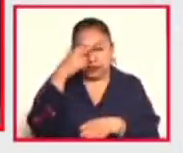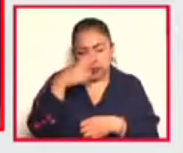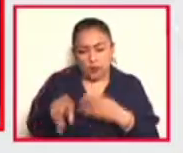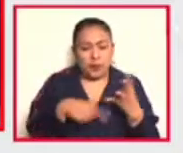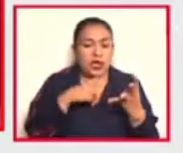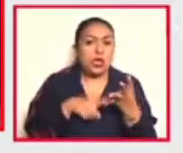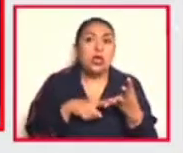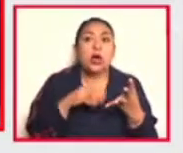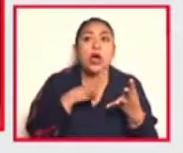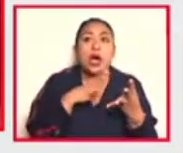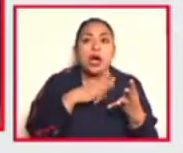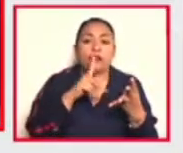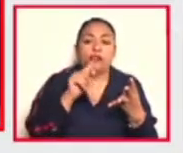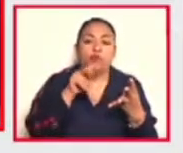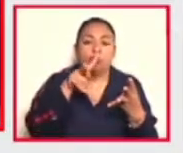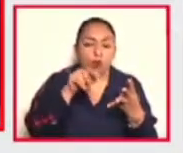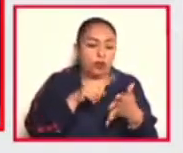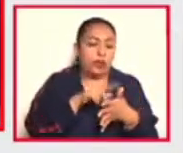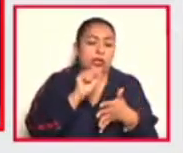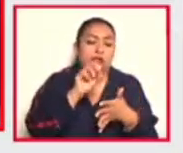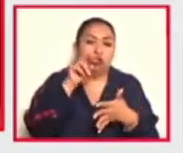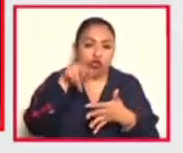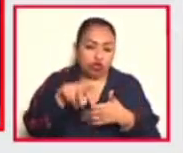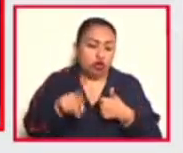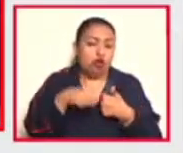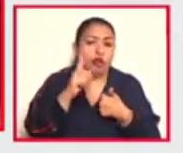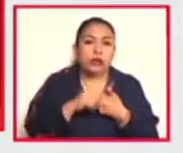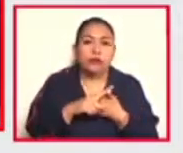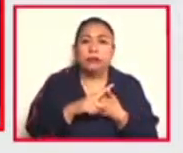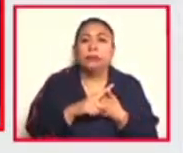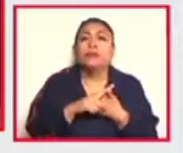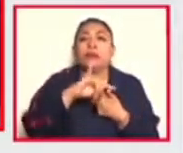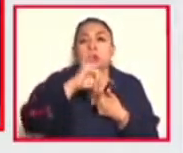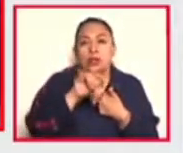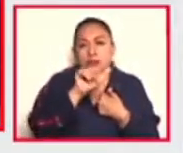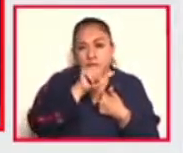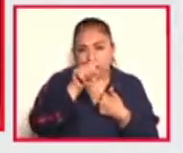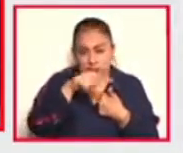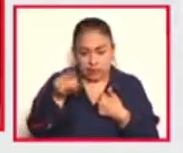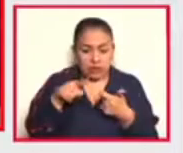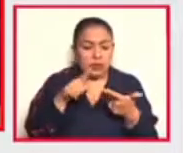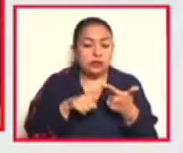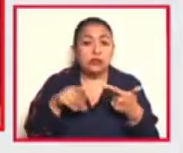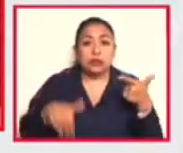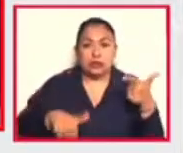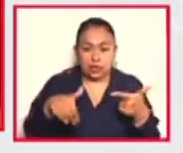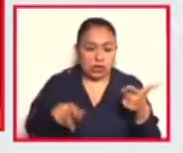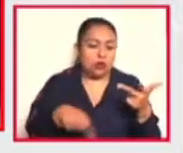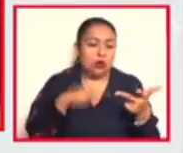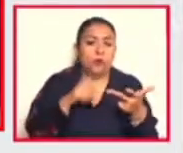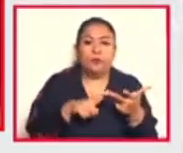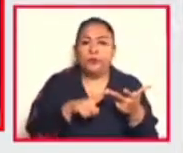trova, tenemos son, tenemos jazz. Tenemos teatro, tenemos